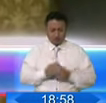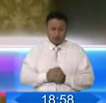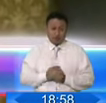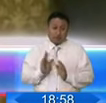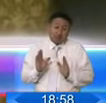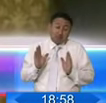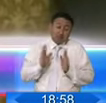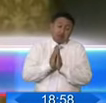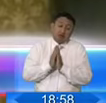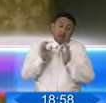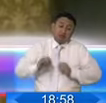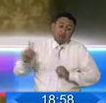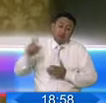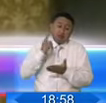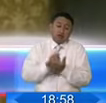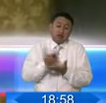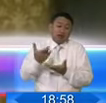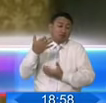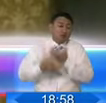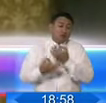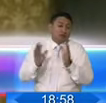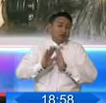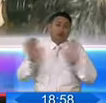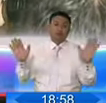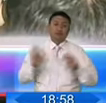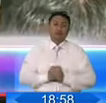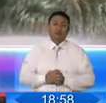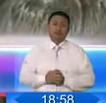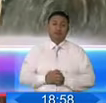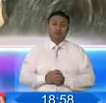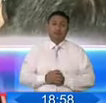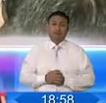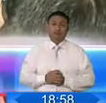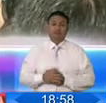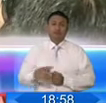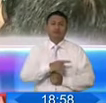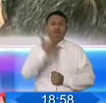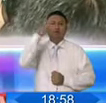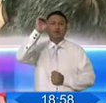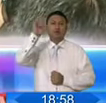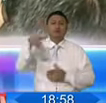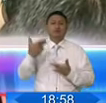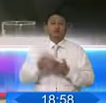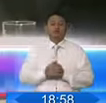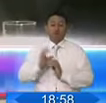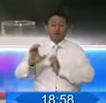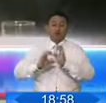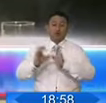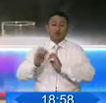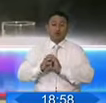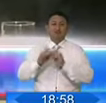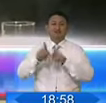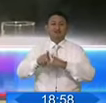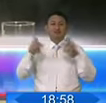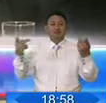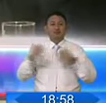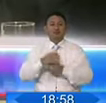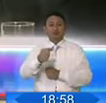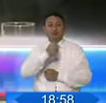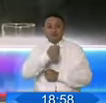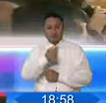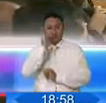es que haya verdad y que haya justicia nada más estas declaraciones las realizó en un conversatorio con agencias internacionales de noticias